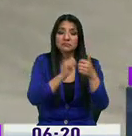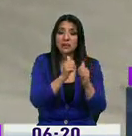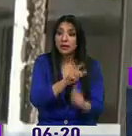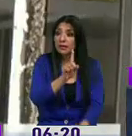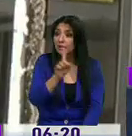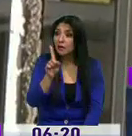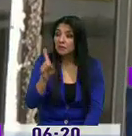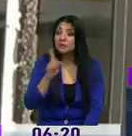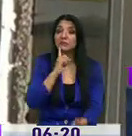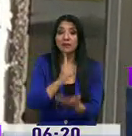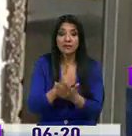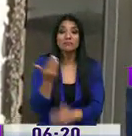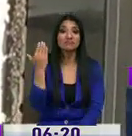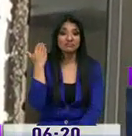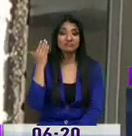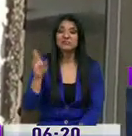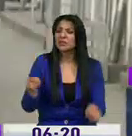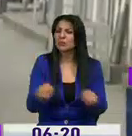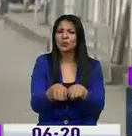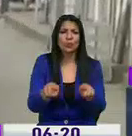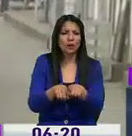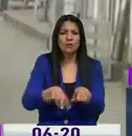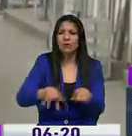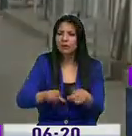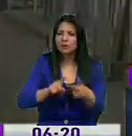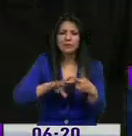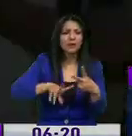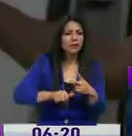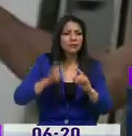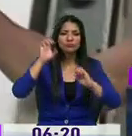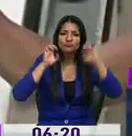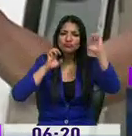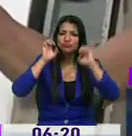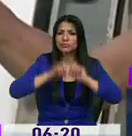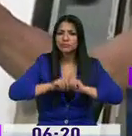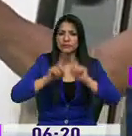tenía historias de hechos delictivos con diferentes modalidades